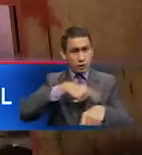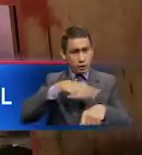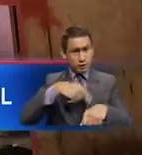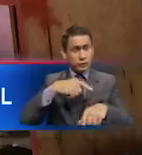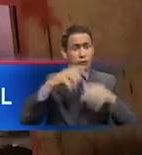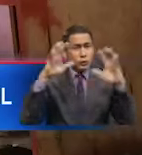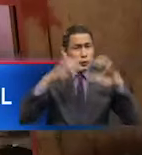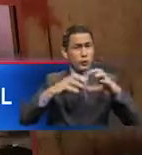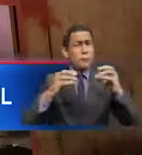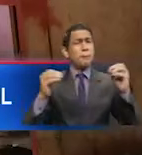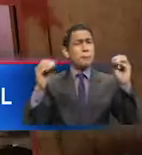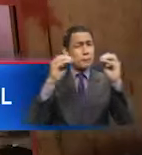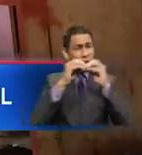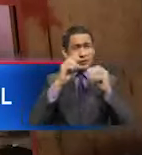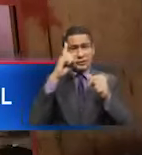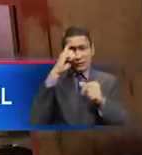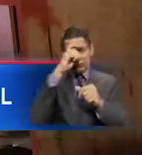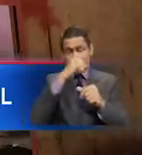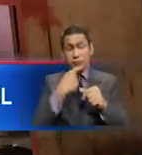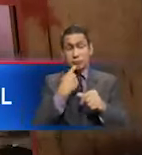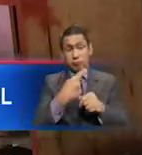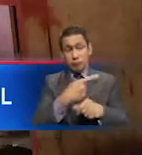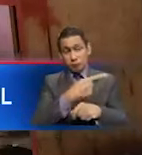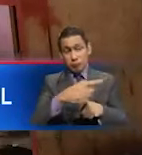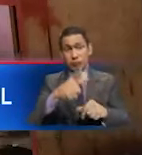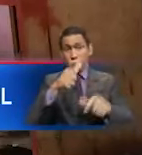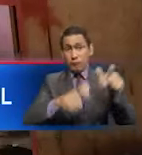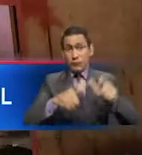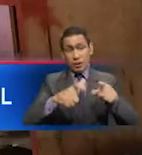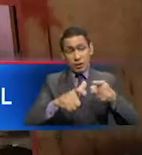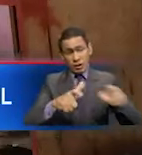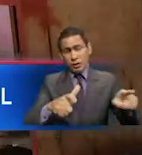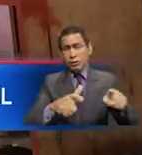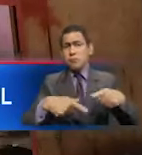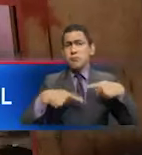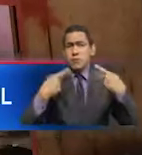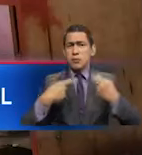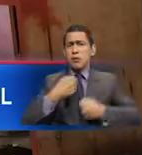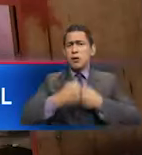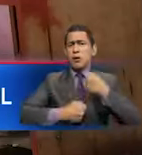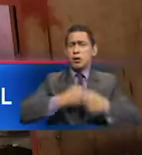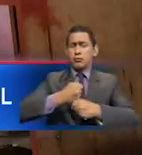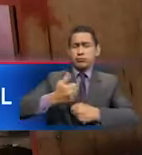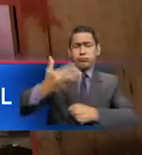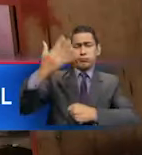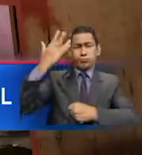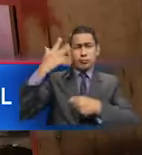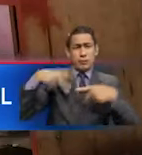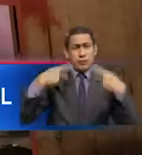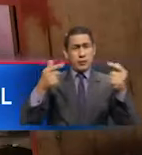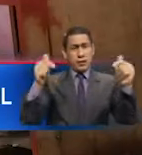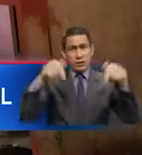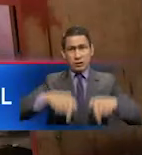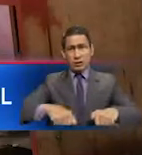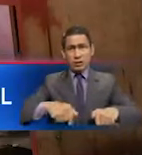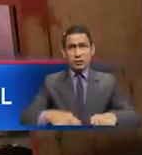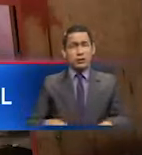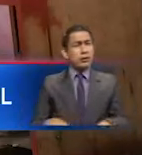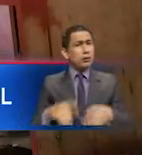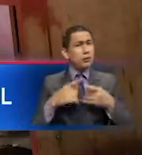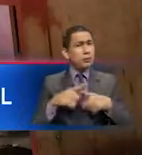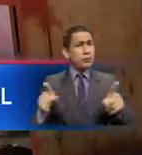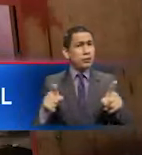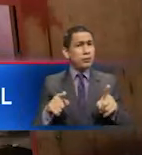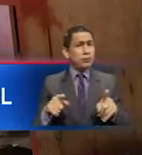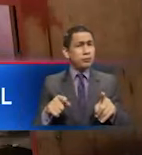toda su historia. Eso es lo que nos han dicho aquí personas que tienen muchísimos años viviendo. Y si ustedes se preguntan, bueno, ¿cómo se vivieron